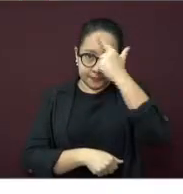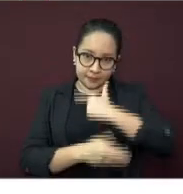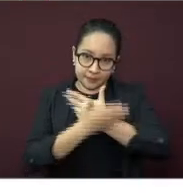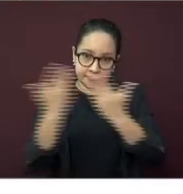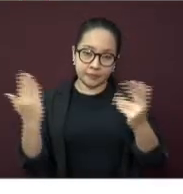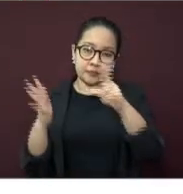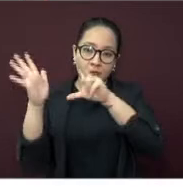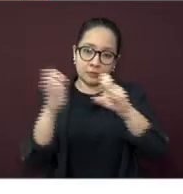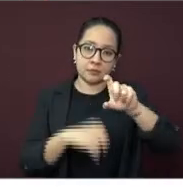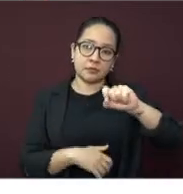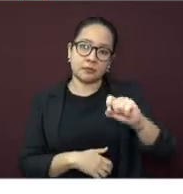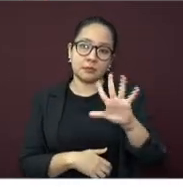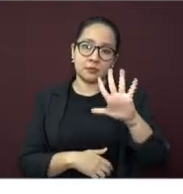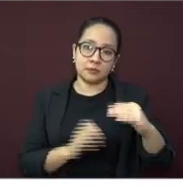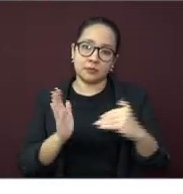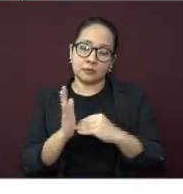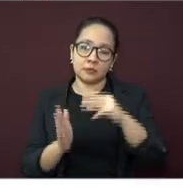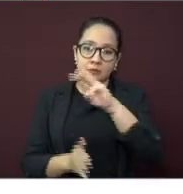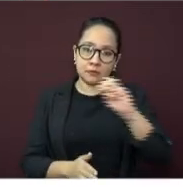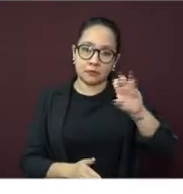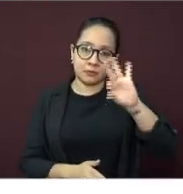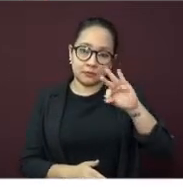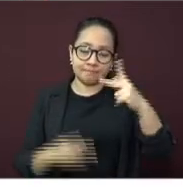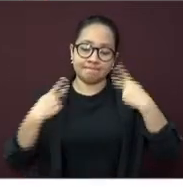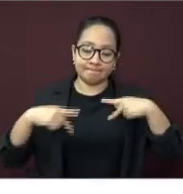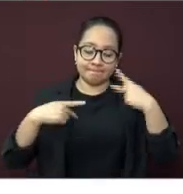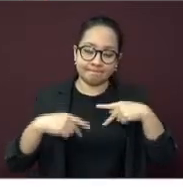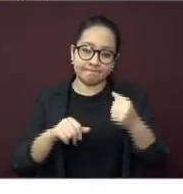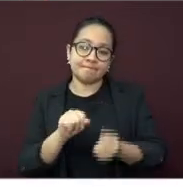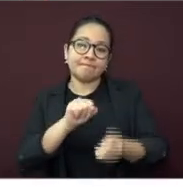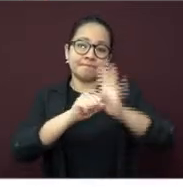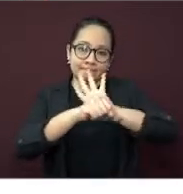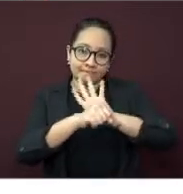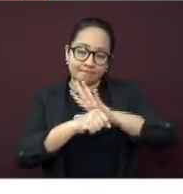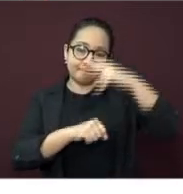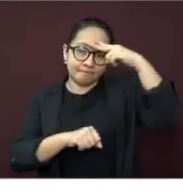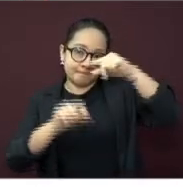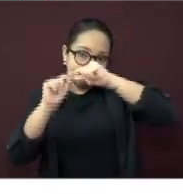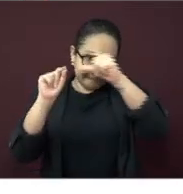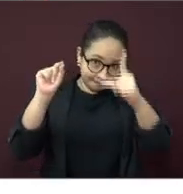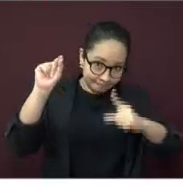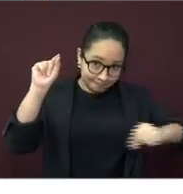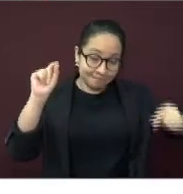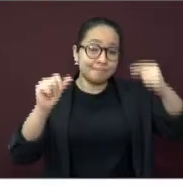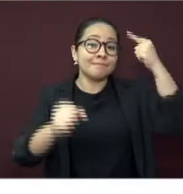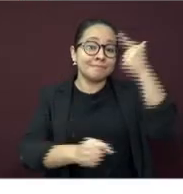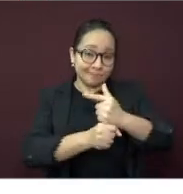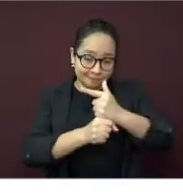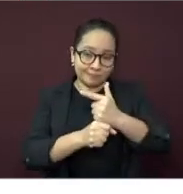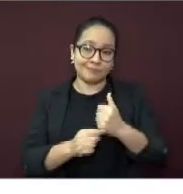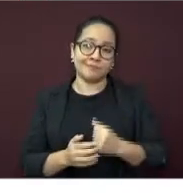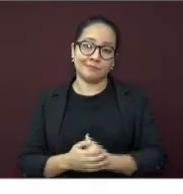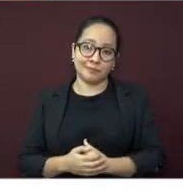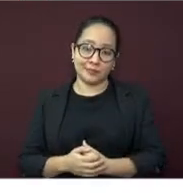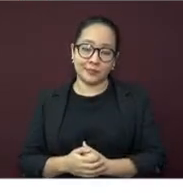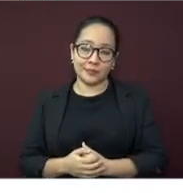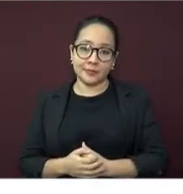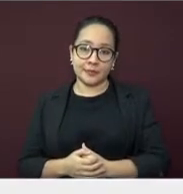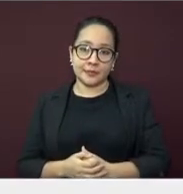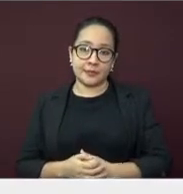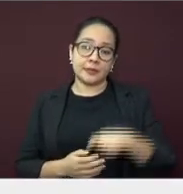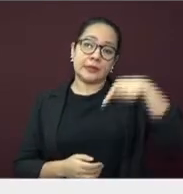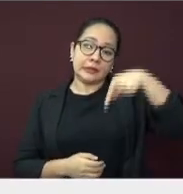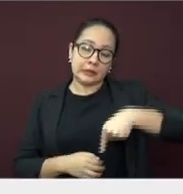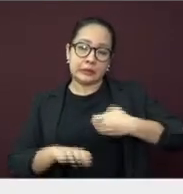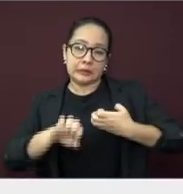825 mil 340 los casos positivos a kobe 19 registrados a nivel nacional en el